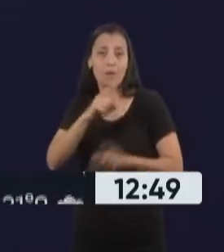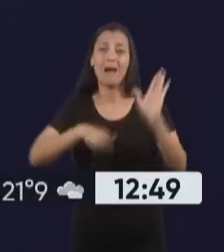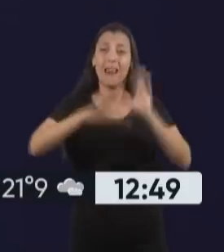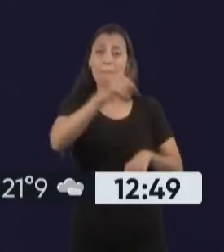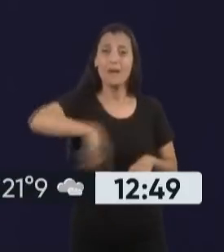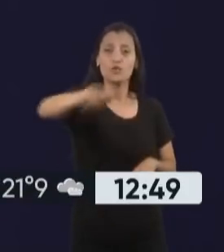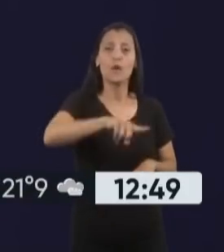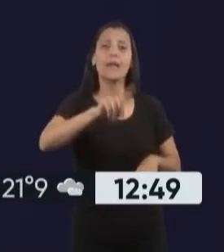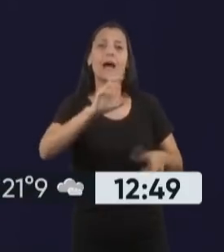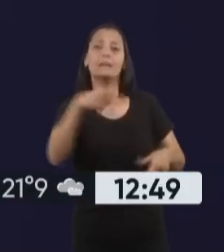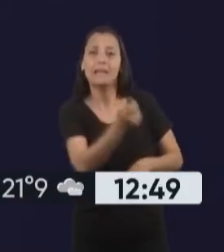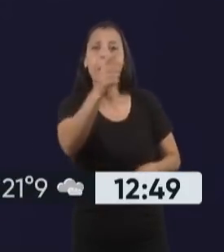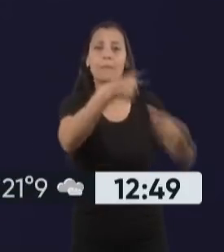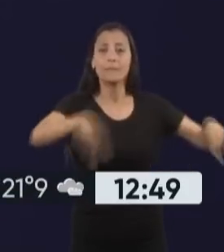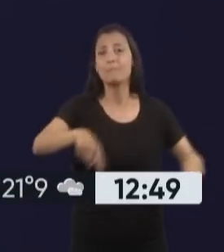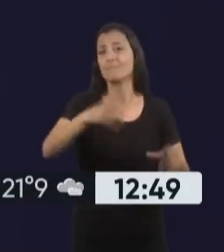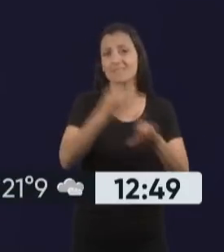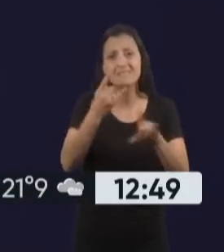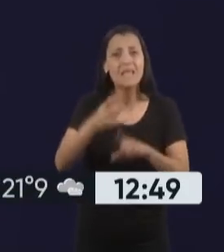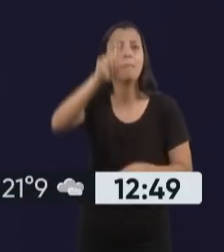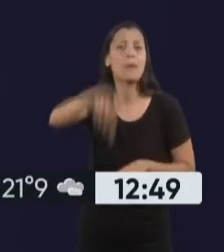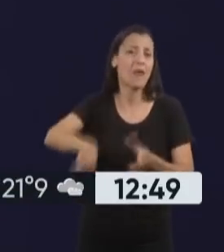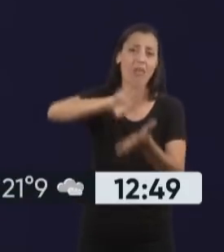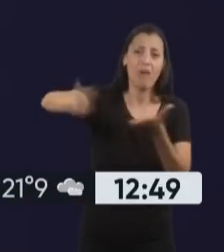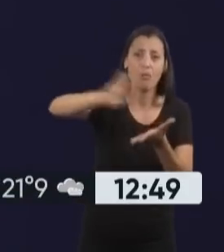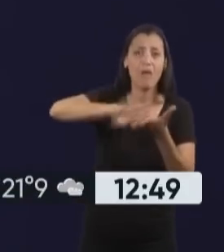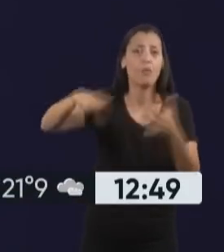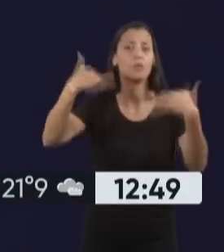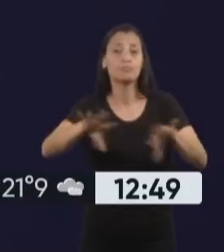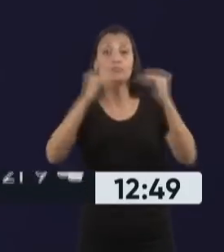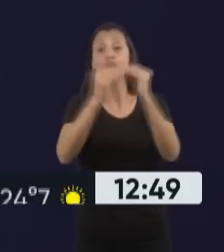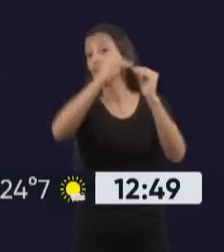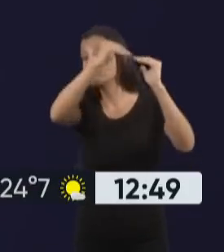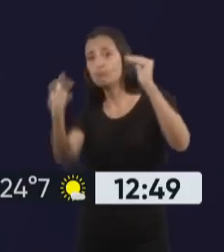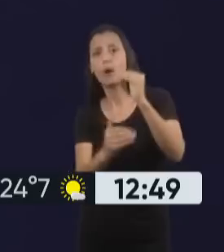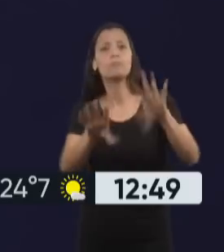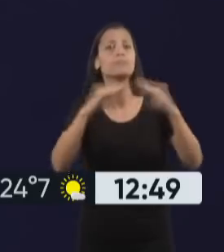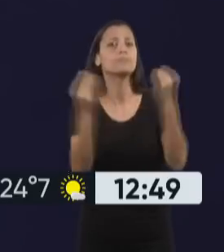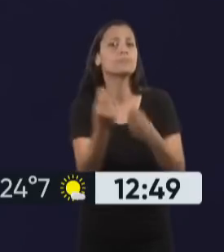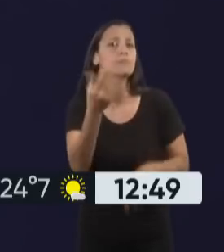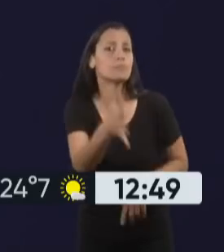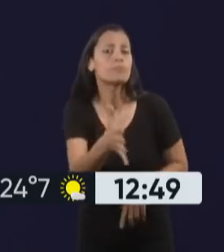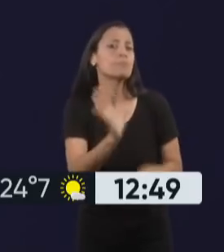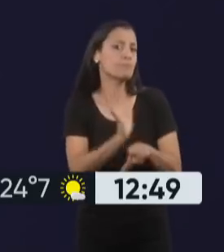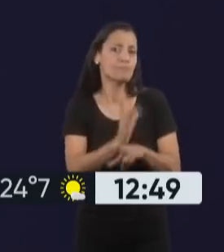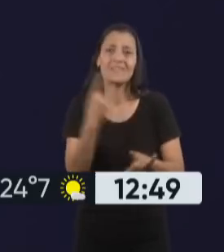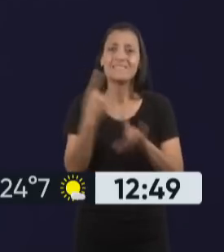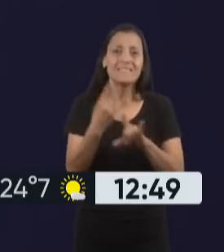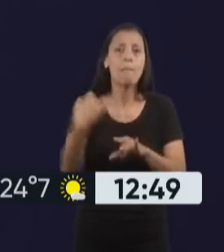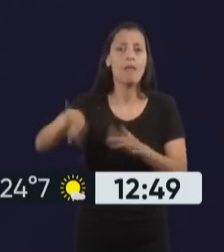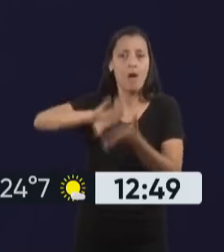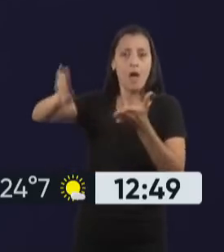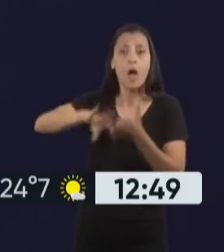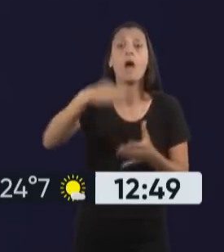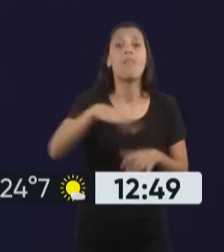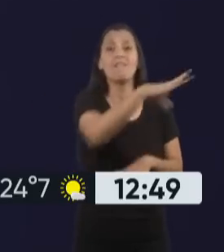trazas son operadas de forma deficitaria por corredores viales, un déficit que implicó una constante erogación de dinero del